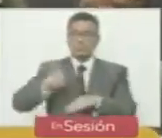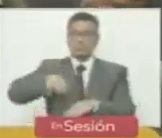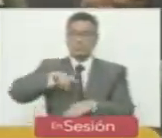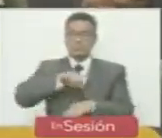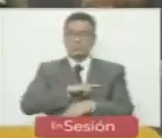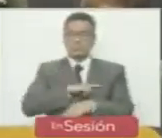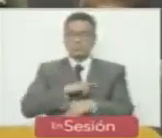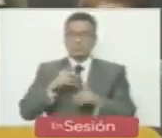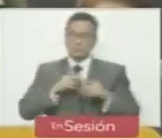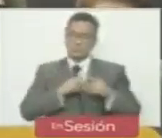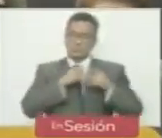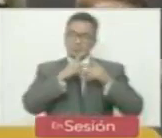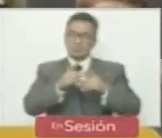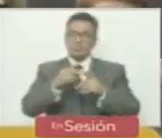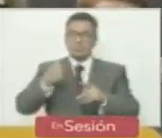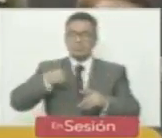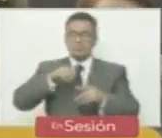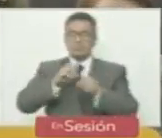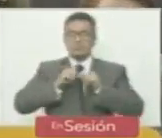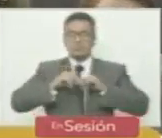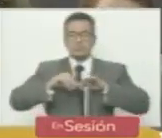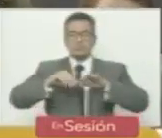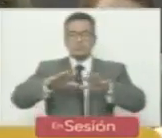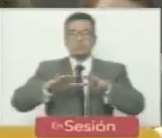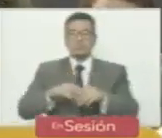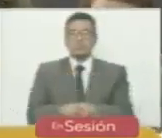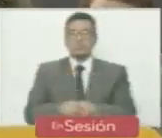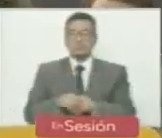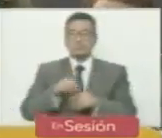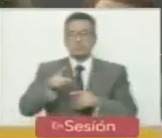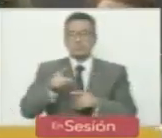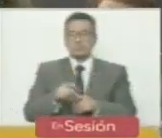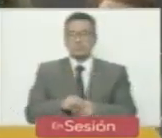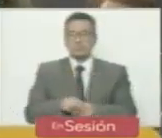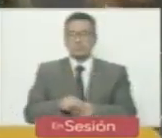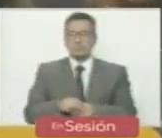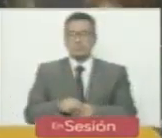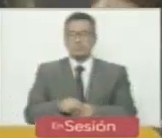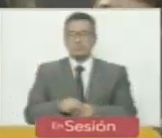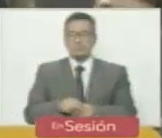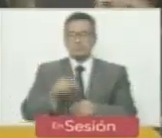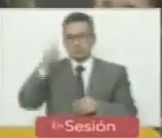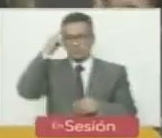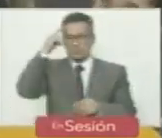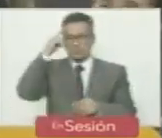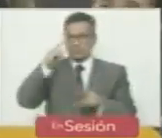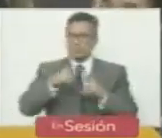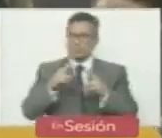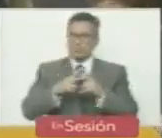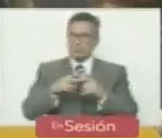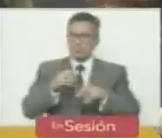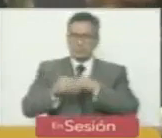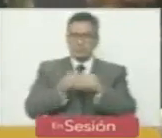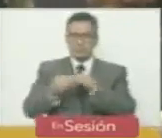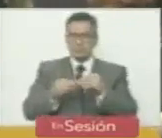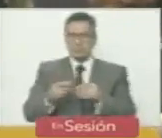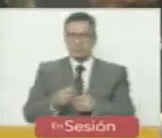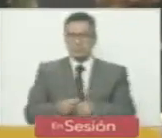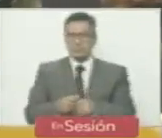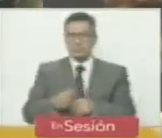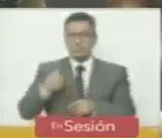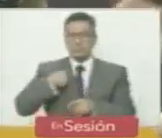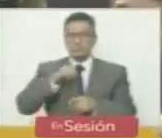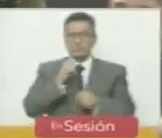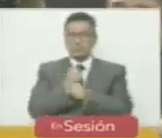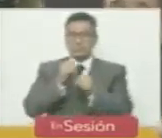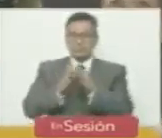con dignidad nos vamos a desplegar, pero sobre todo con conocimiento de lo que vamos a hacer para que ese